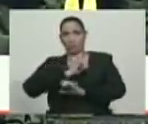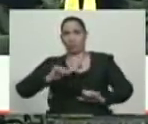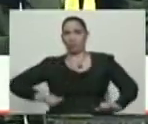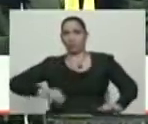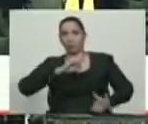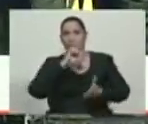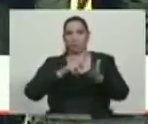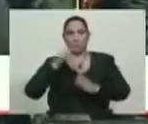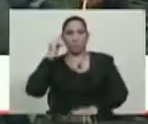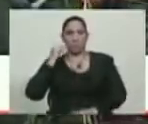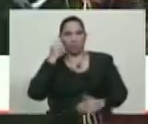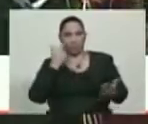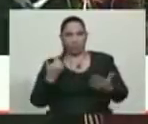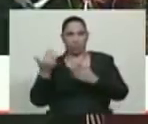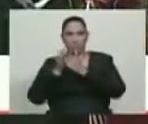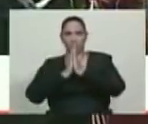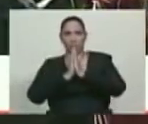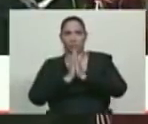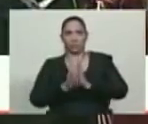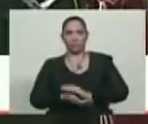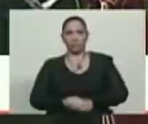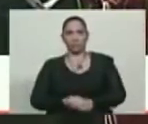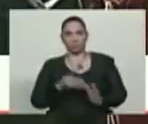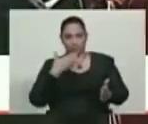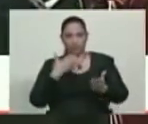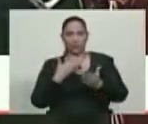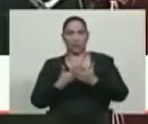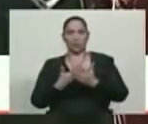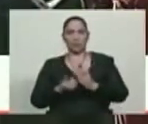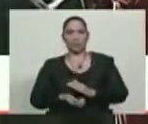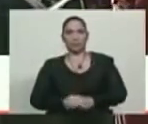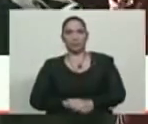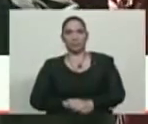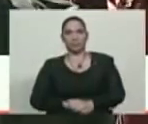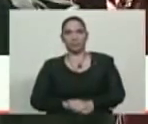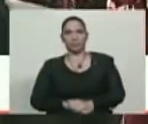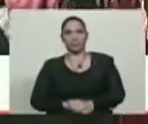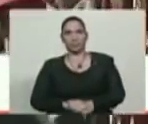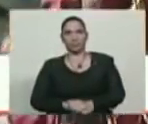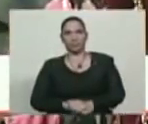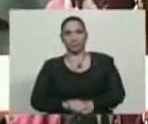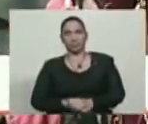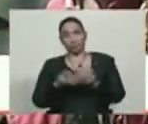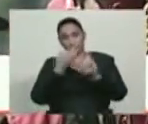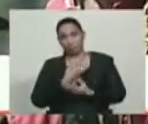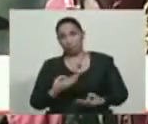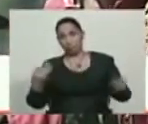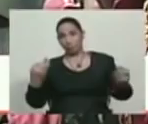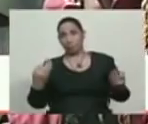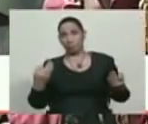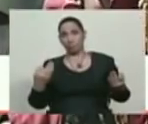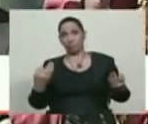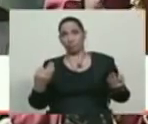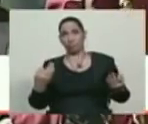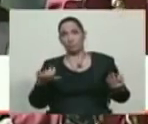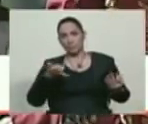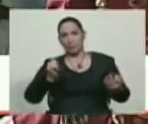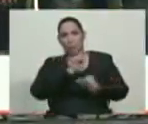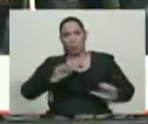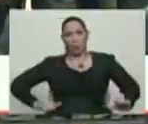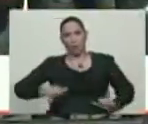Nacional Bolivariana. Por favor. Gracias, mi comandante jefe. Bueno, sí, efectivamente, mi comandante jefe aquí tiene a su Guardia